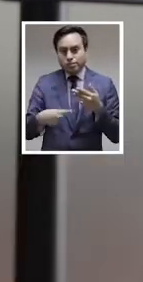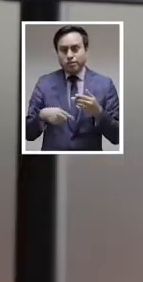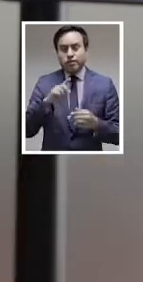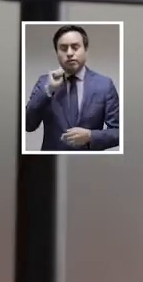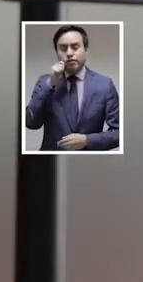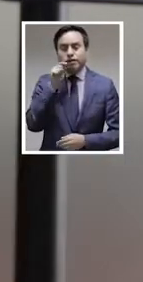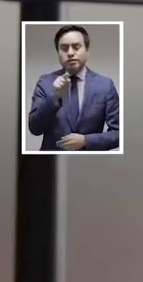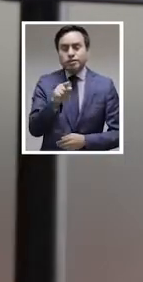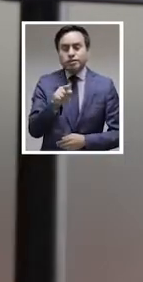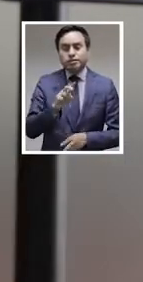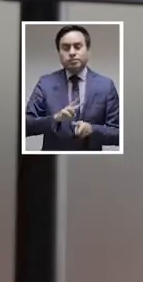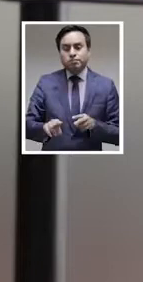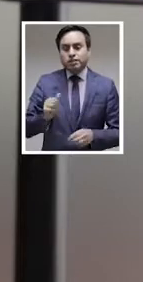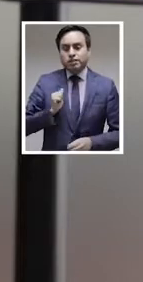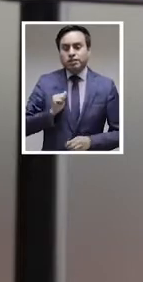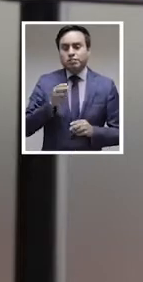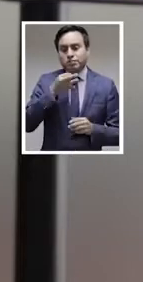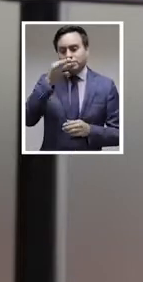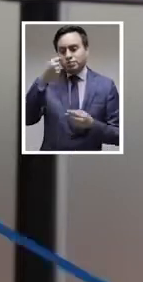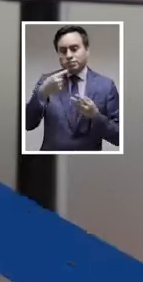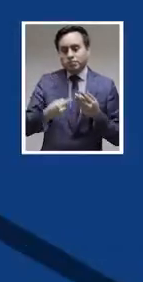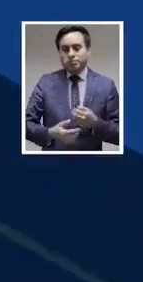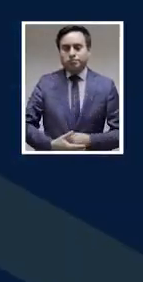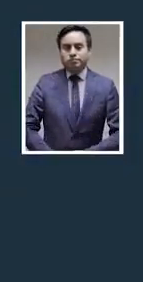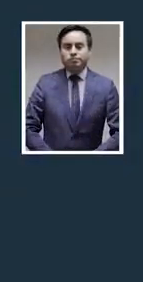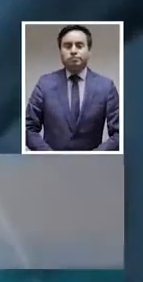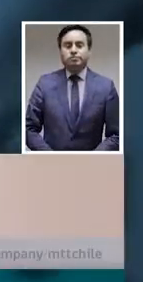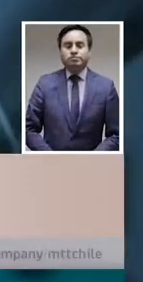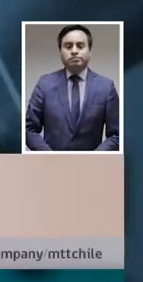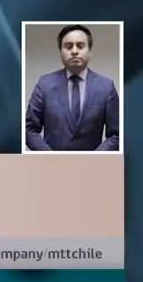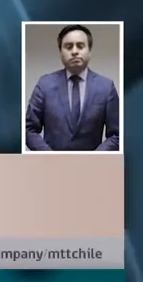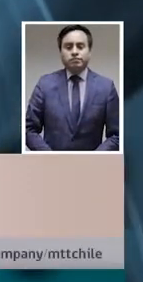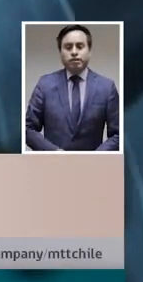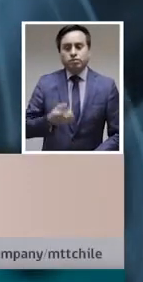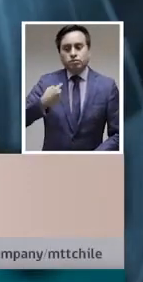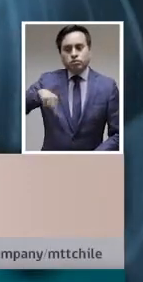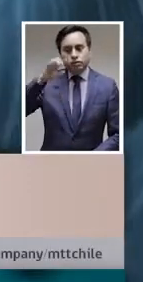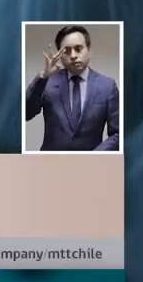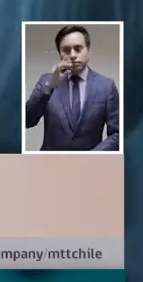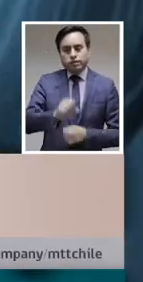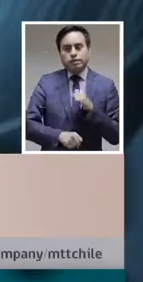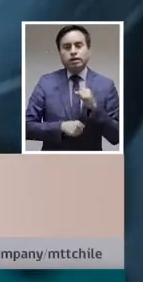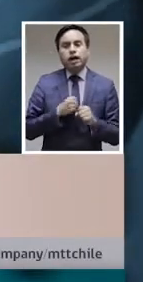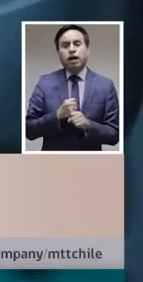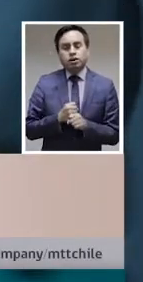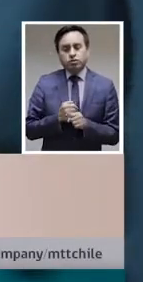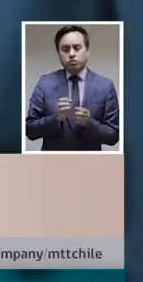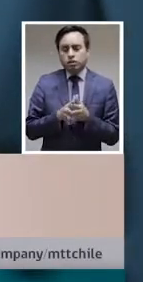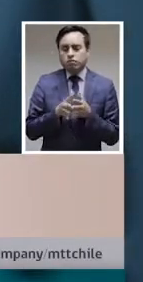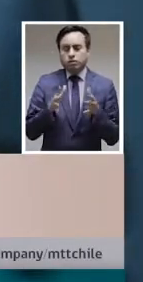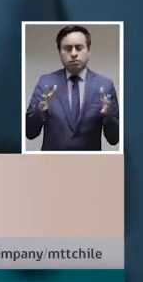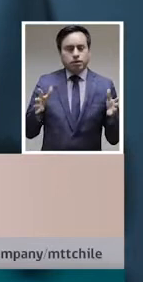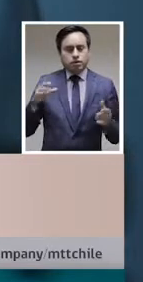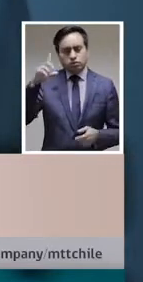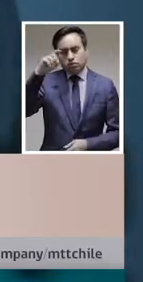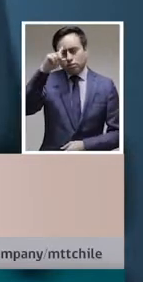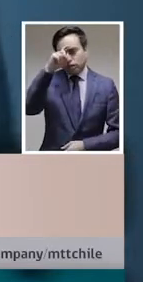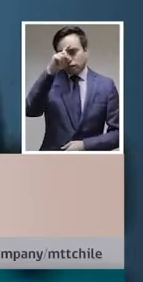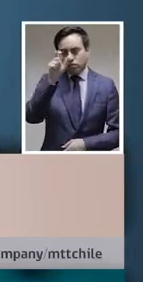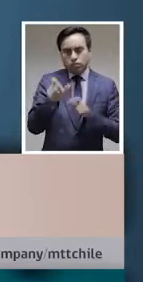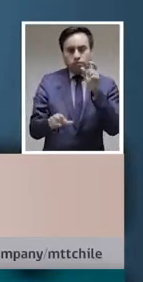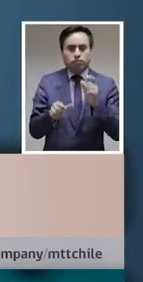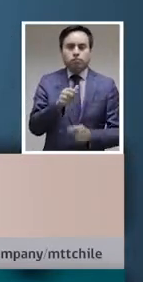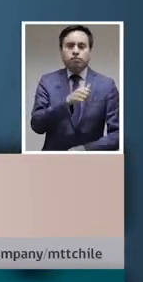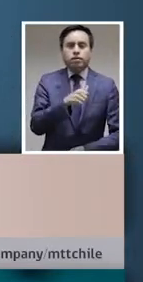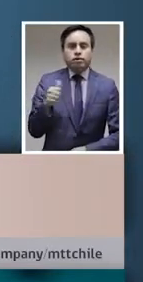así de prácticas como la que acabo de describir. Sabemos que este año ha sido tremendamente complicado para